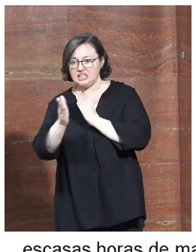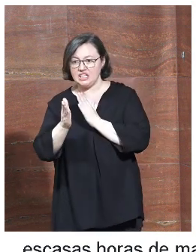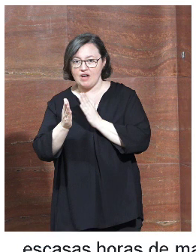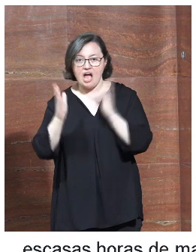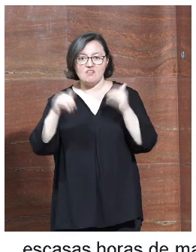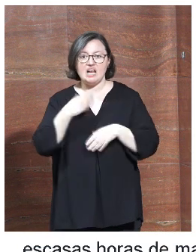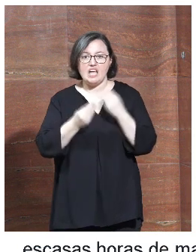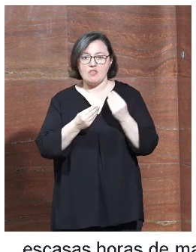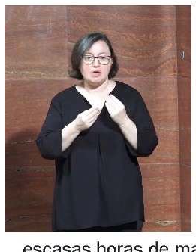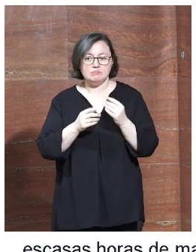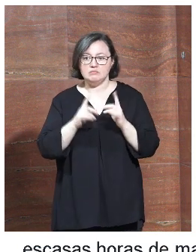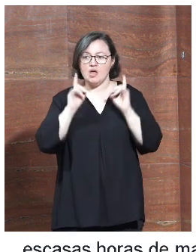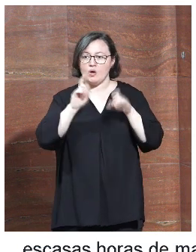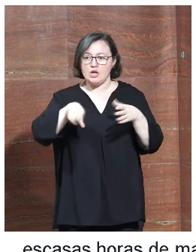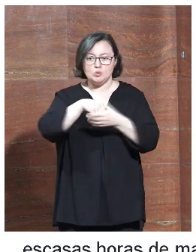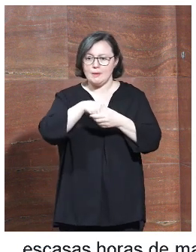educación especial.